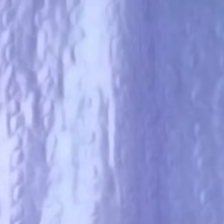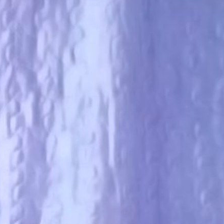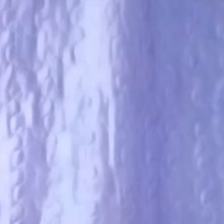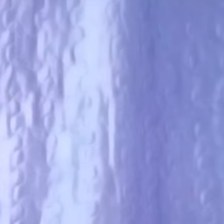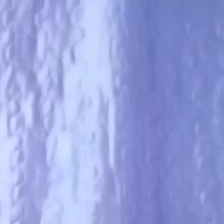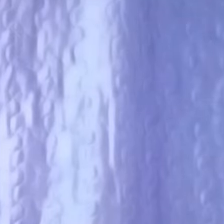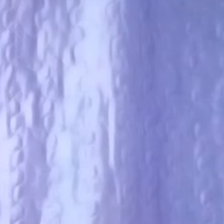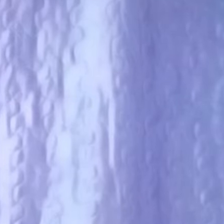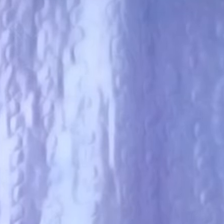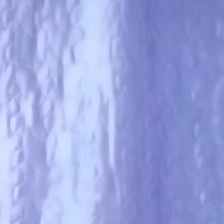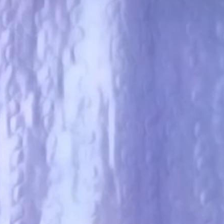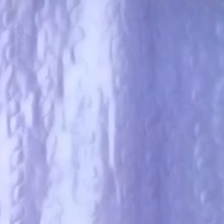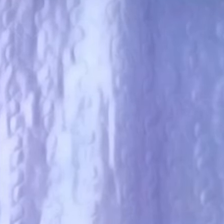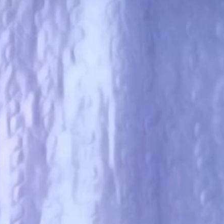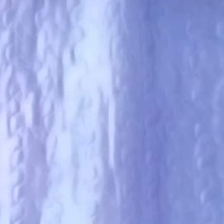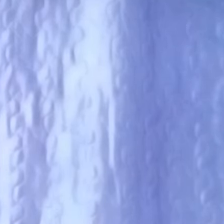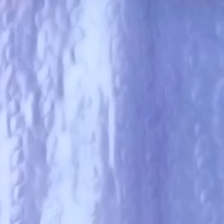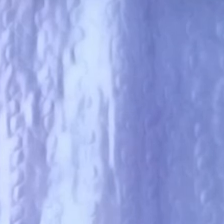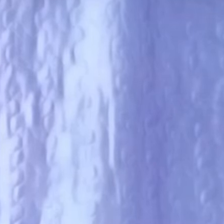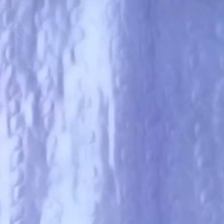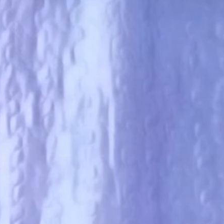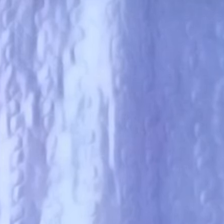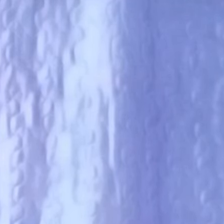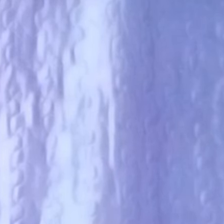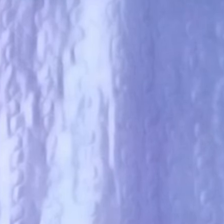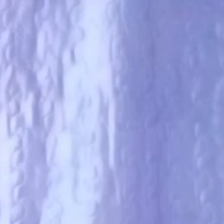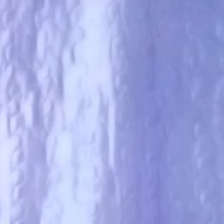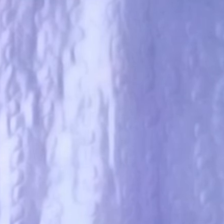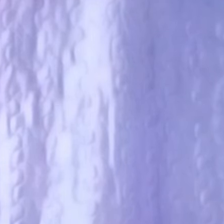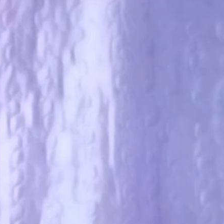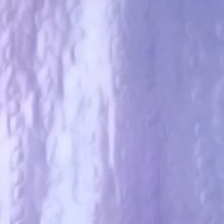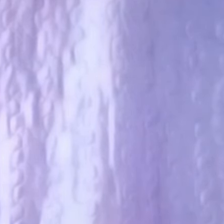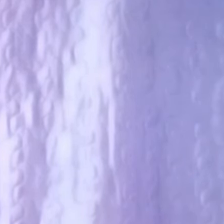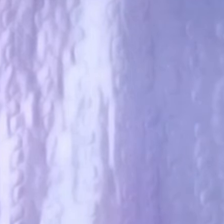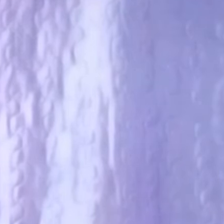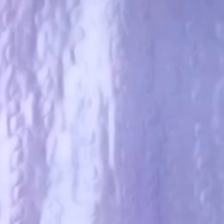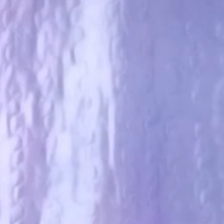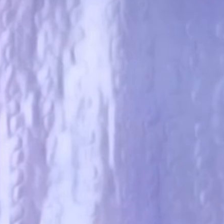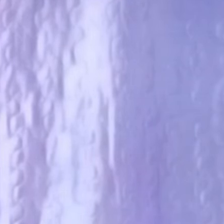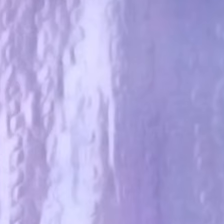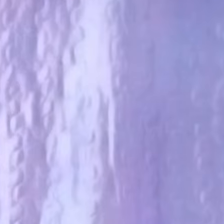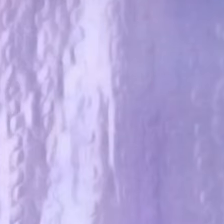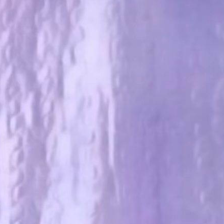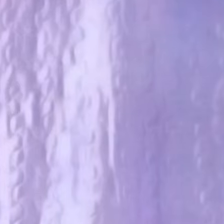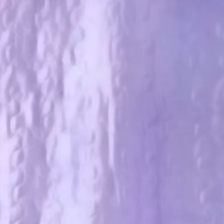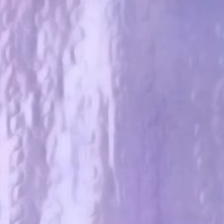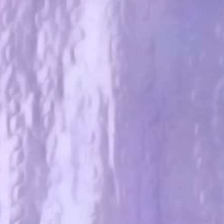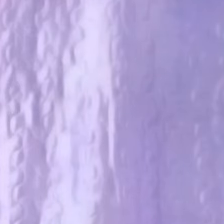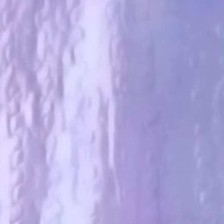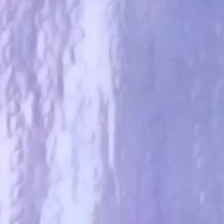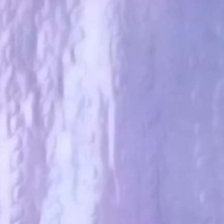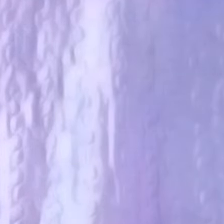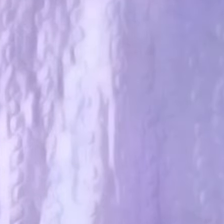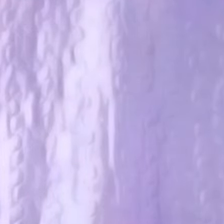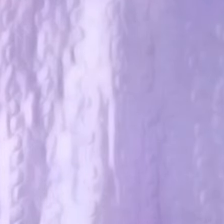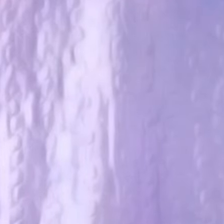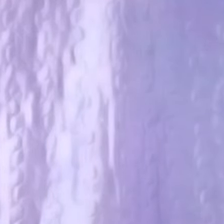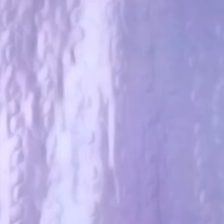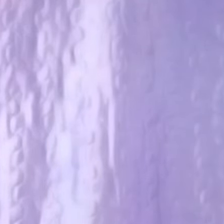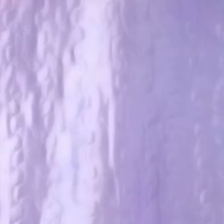tratar de entender y de quedarme con el conocimiento de cómo es el proceso del café auténtico